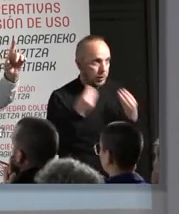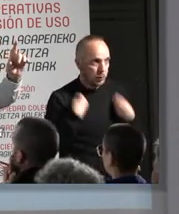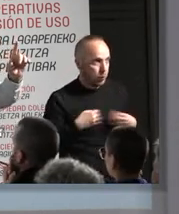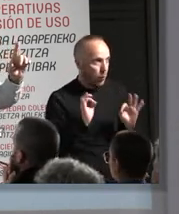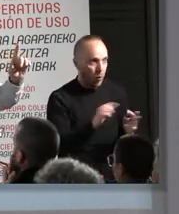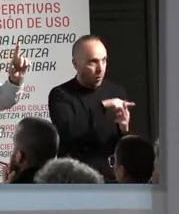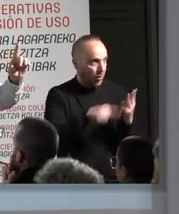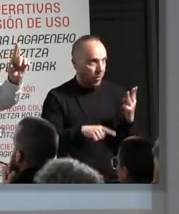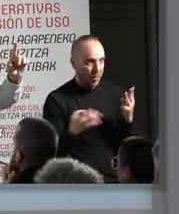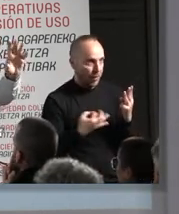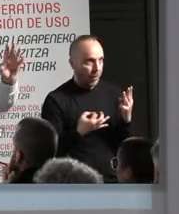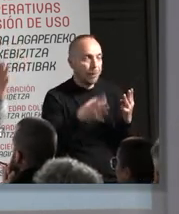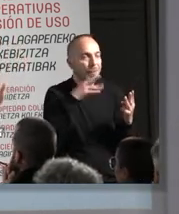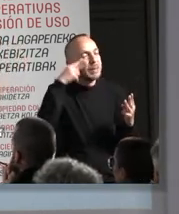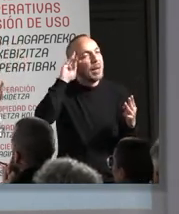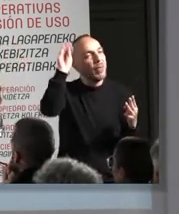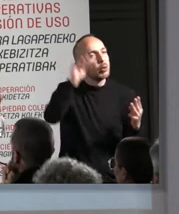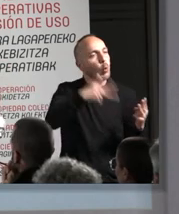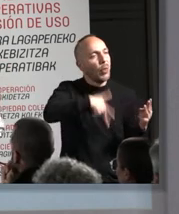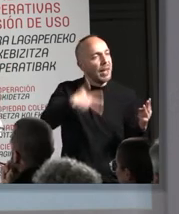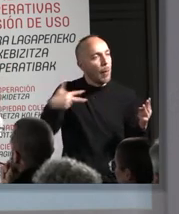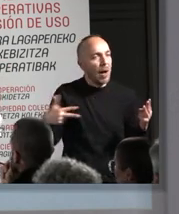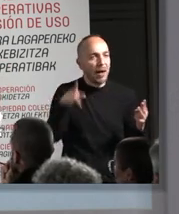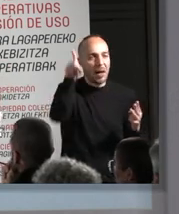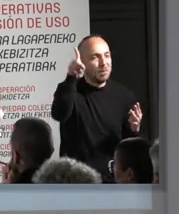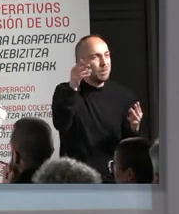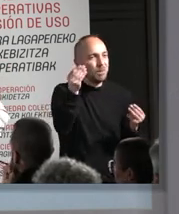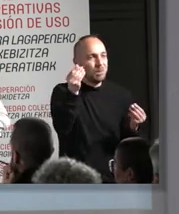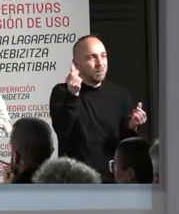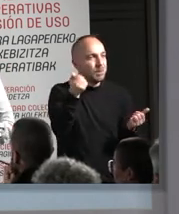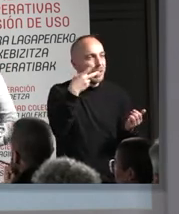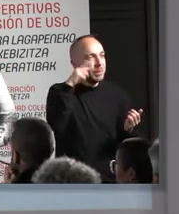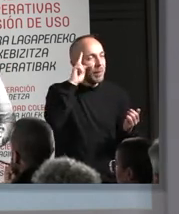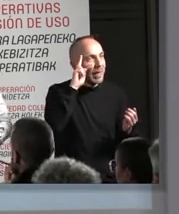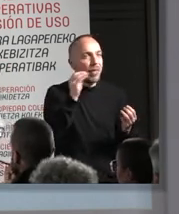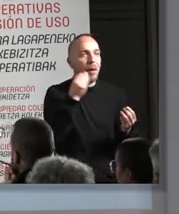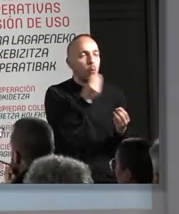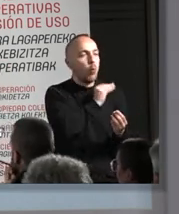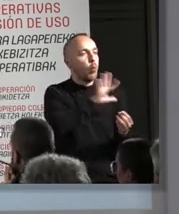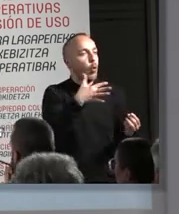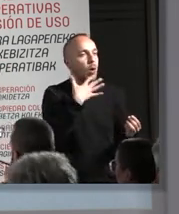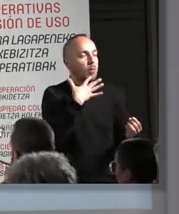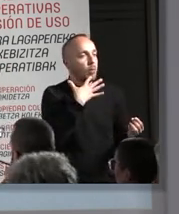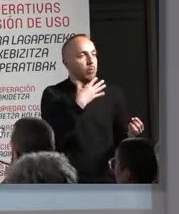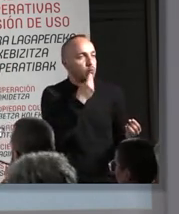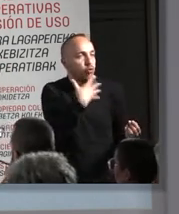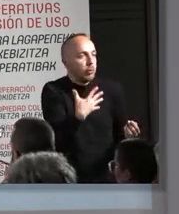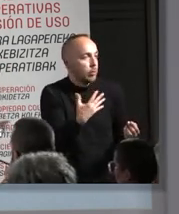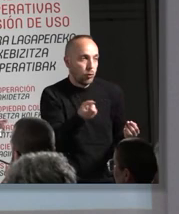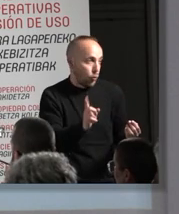la experiencia, por ejemplo, de Dinamarca tampoco es una experiencia en muchas ocasiones como para tirar cohetes. Es decir, las cooperativas al